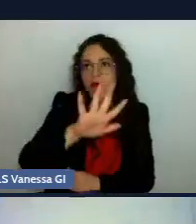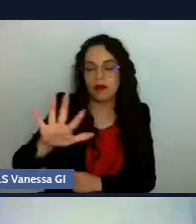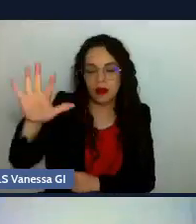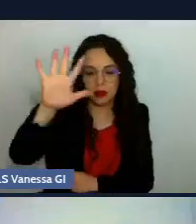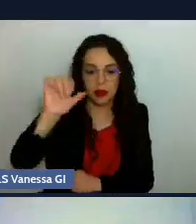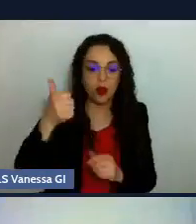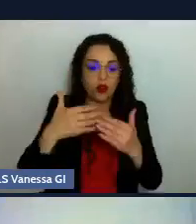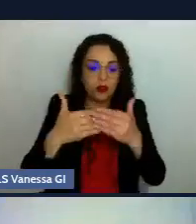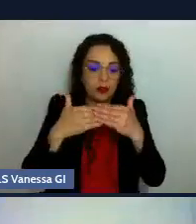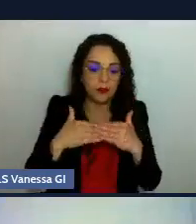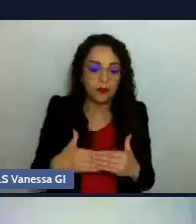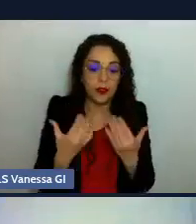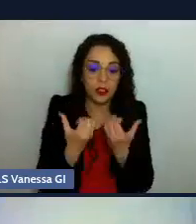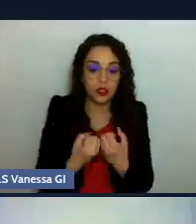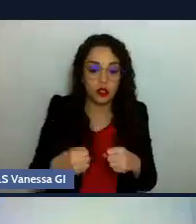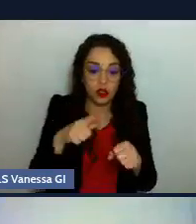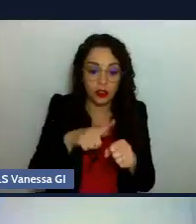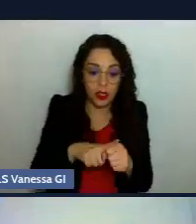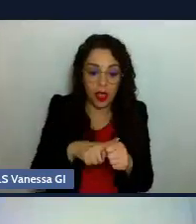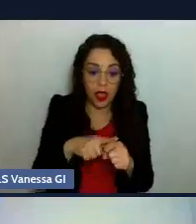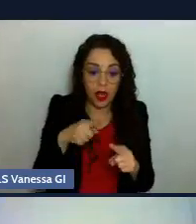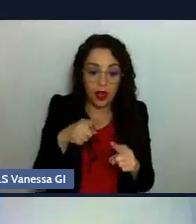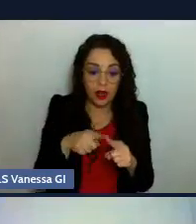social, ¿no? La parte social,